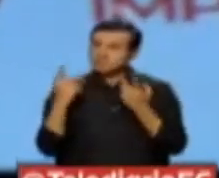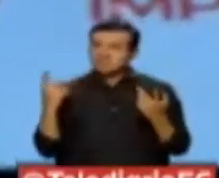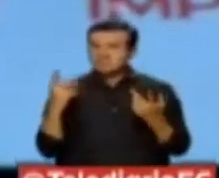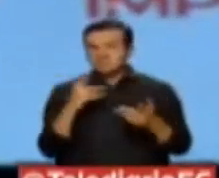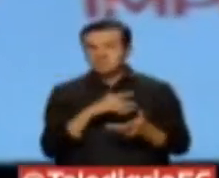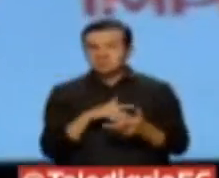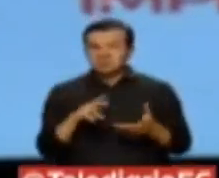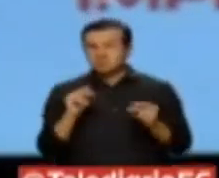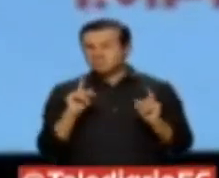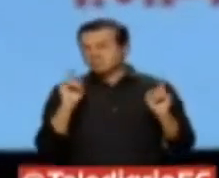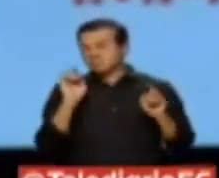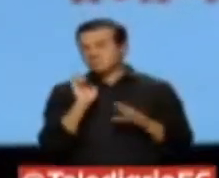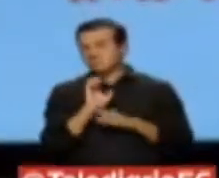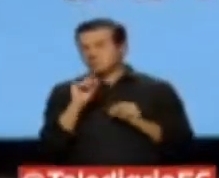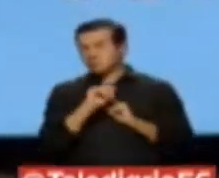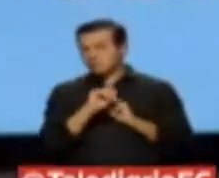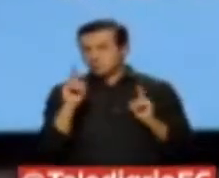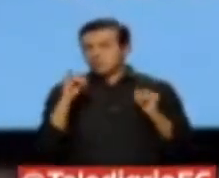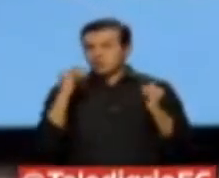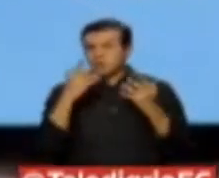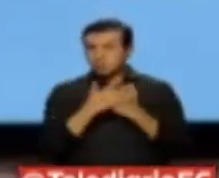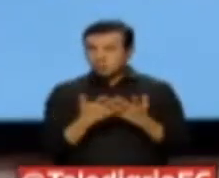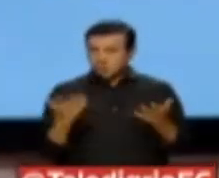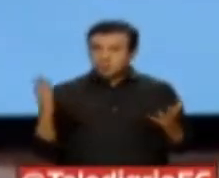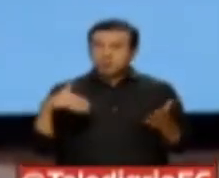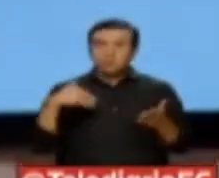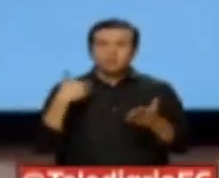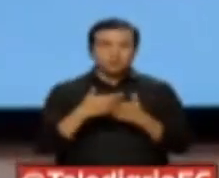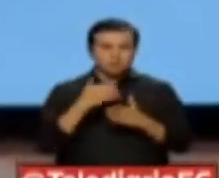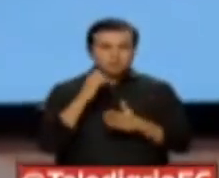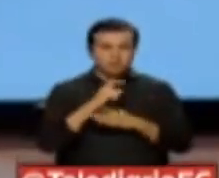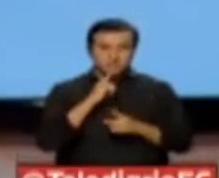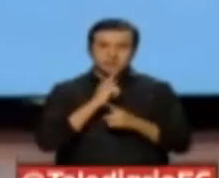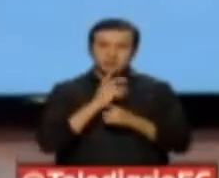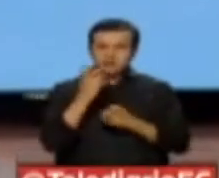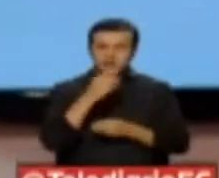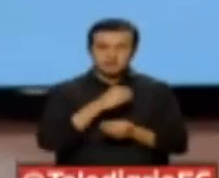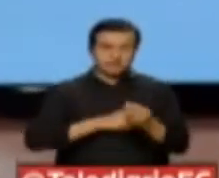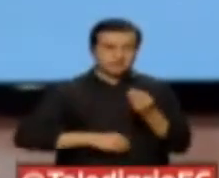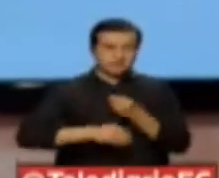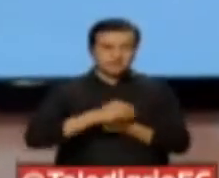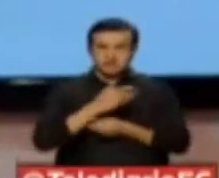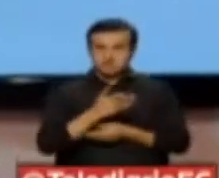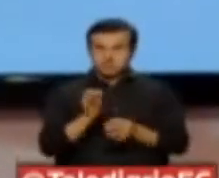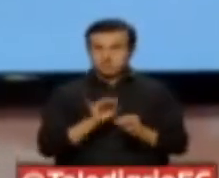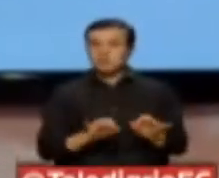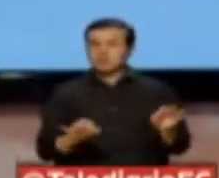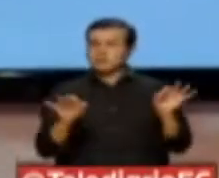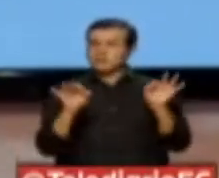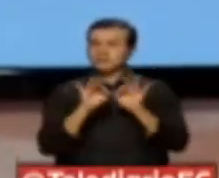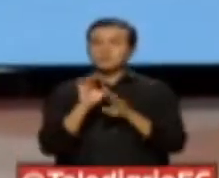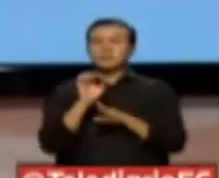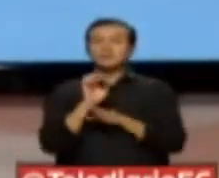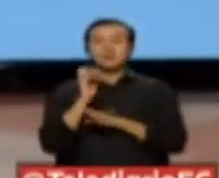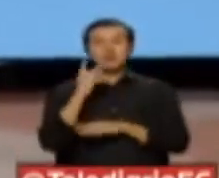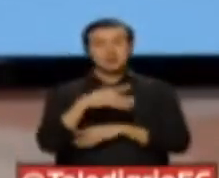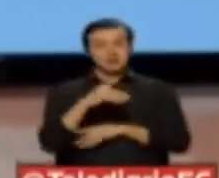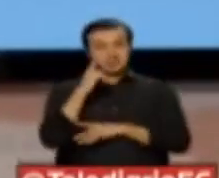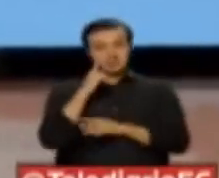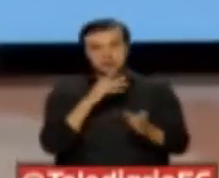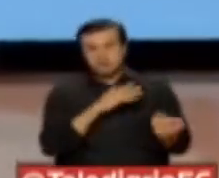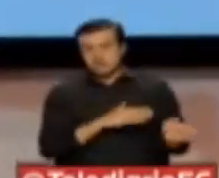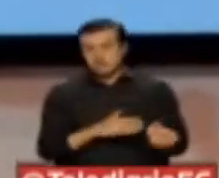estaban dubitativo del ingresa al ecuador ahora están llegando al ecuador y quieren invertir y eso es importante 'ecuador a tener una